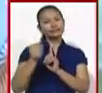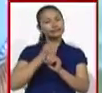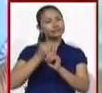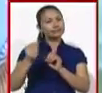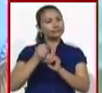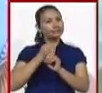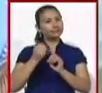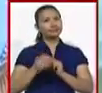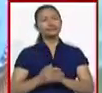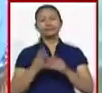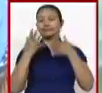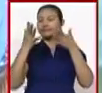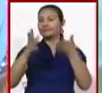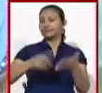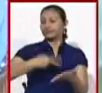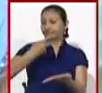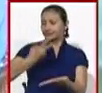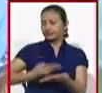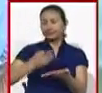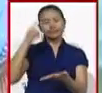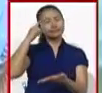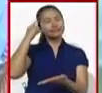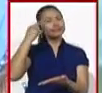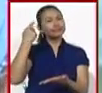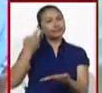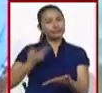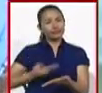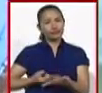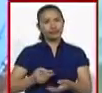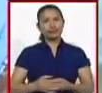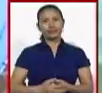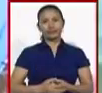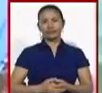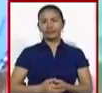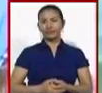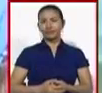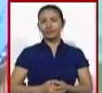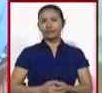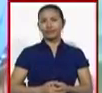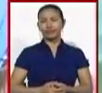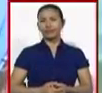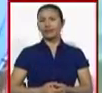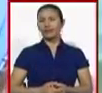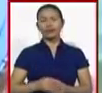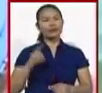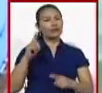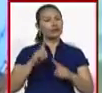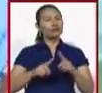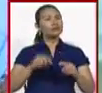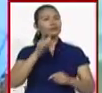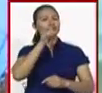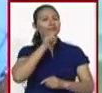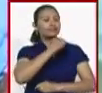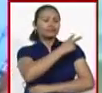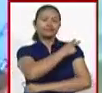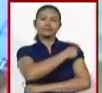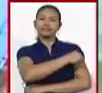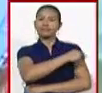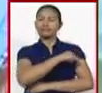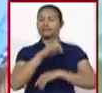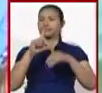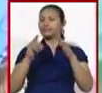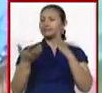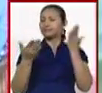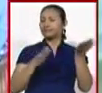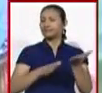lo golpearon, lo dejaron al piso inconsciente y es ahí donde no pudo resistir en el hospital y murió